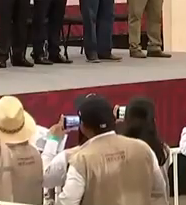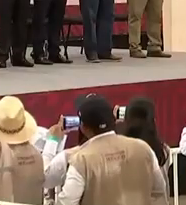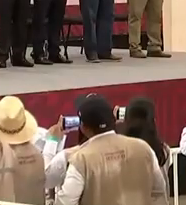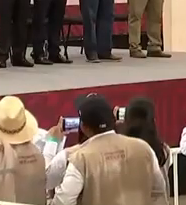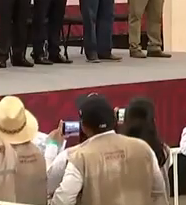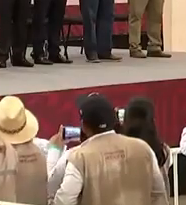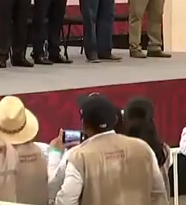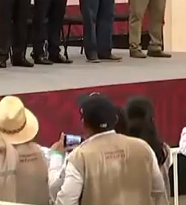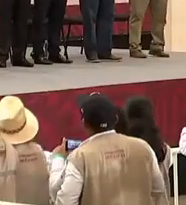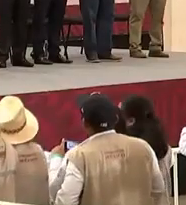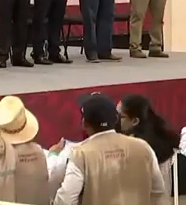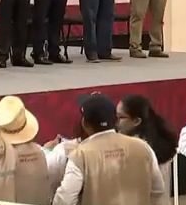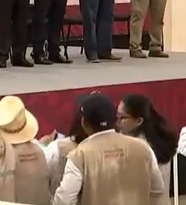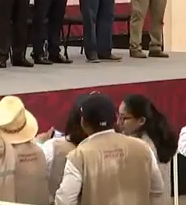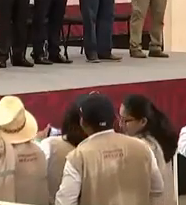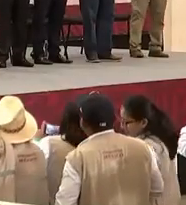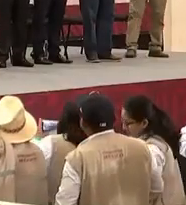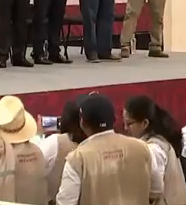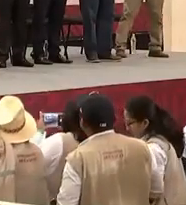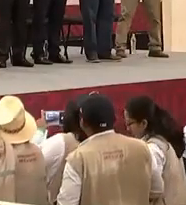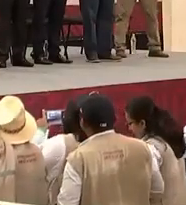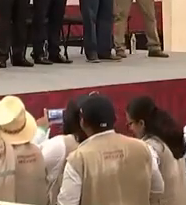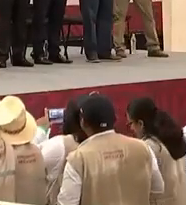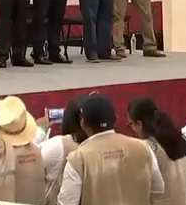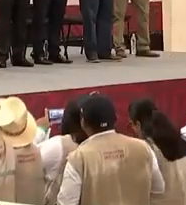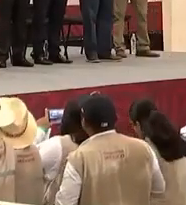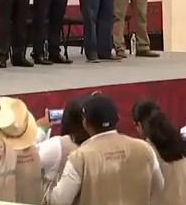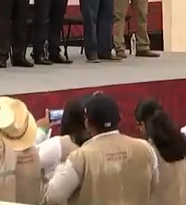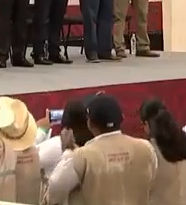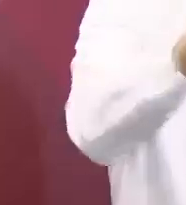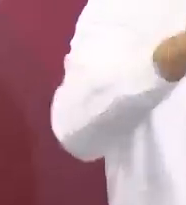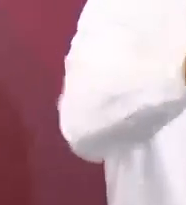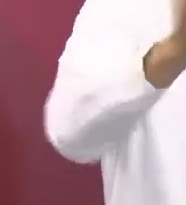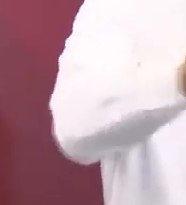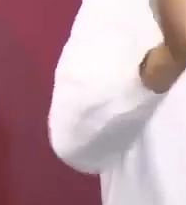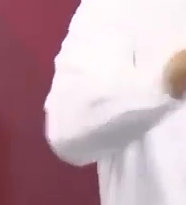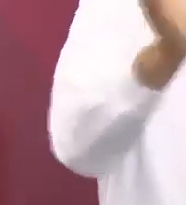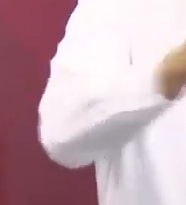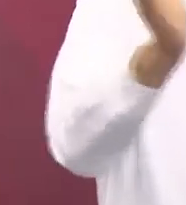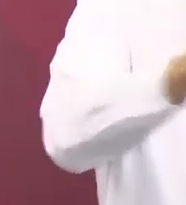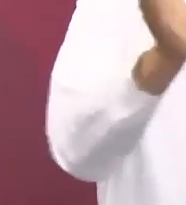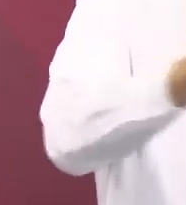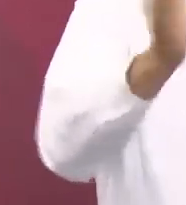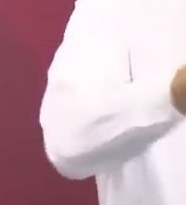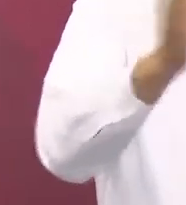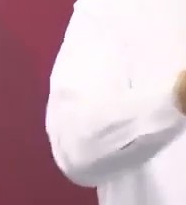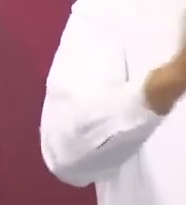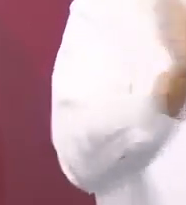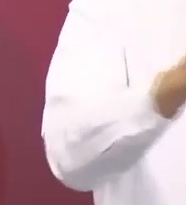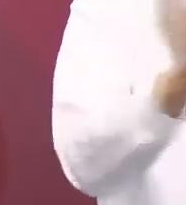La secretaria de Bienestar, Ariadna Montiel Reyes.